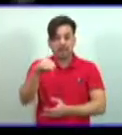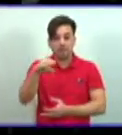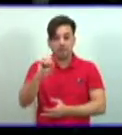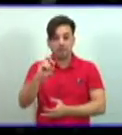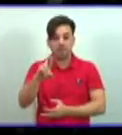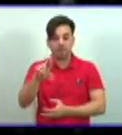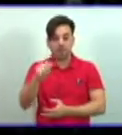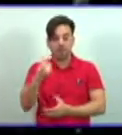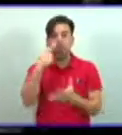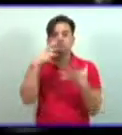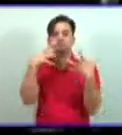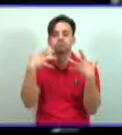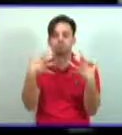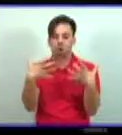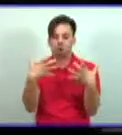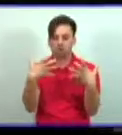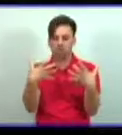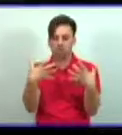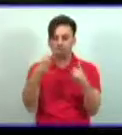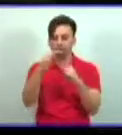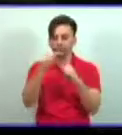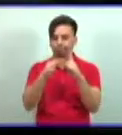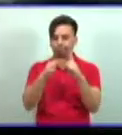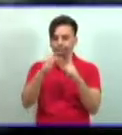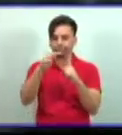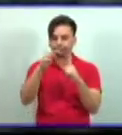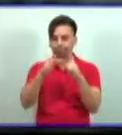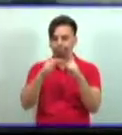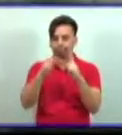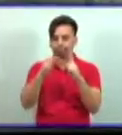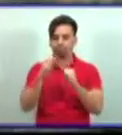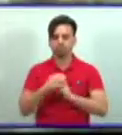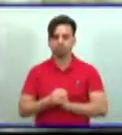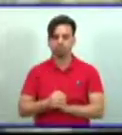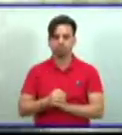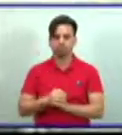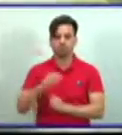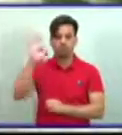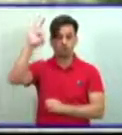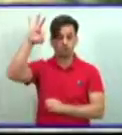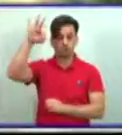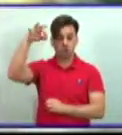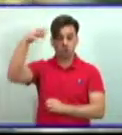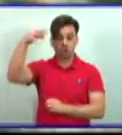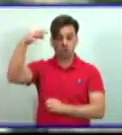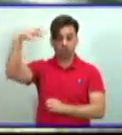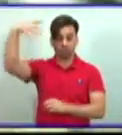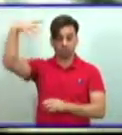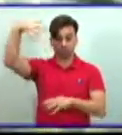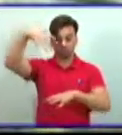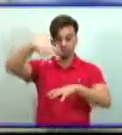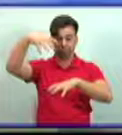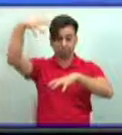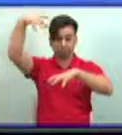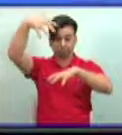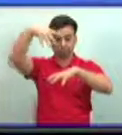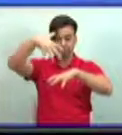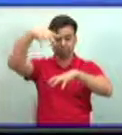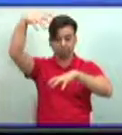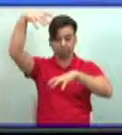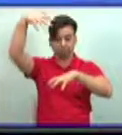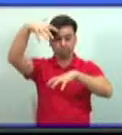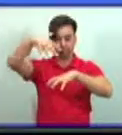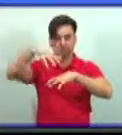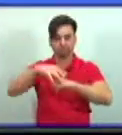terrestre. Cuando la radiación solar llega a la Tierra, las capas altas de la atmósfera reflejan una parte al